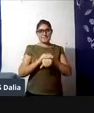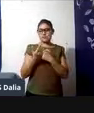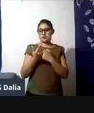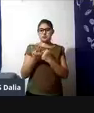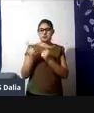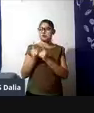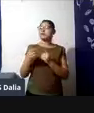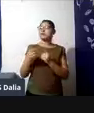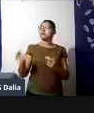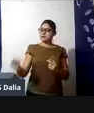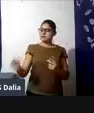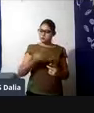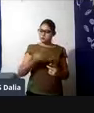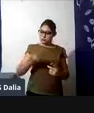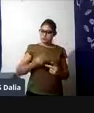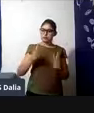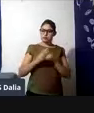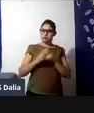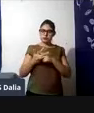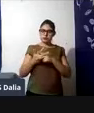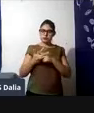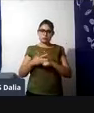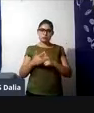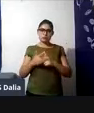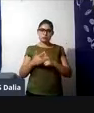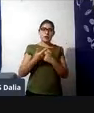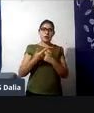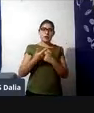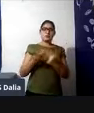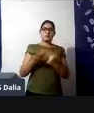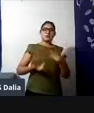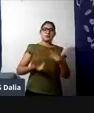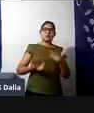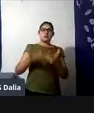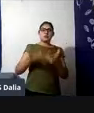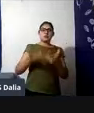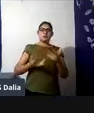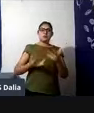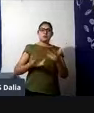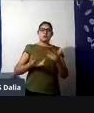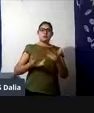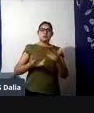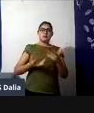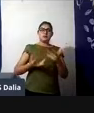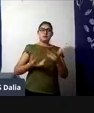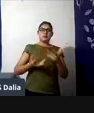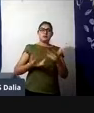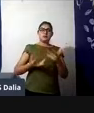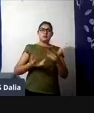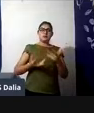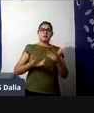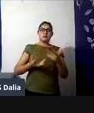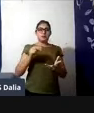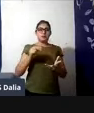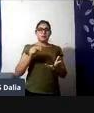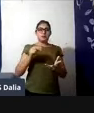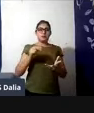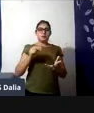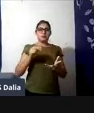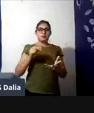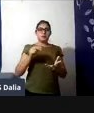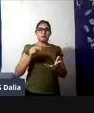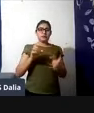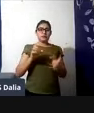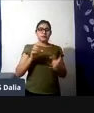los graban. Y entonces cuando la mamá entra al cuarto y lo ve y todo es desconcertado porque, claro, puso cara de ya